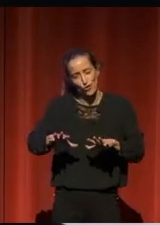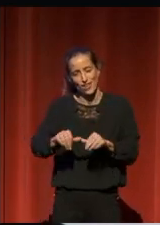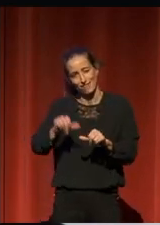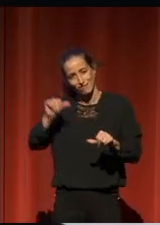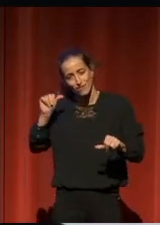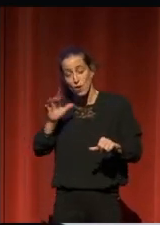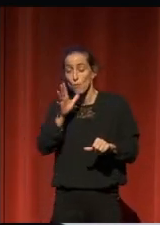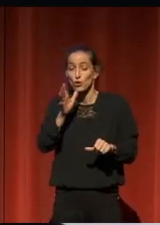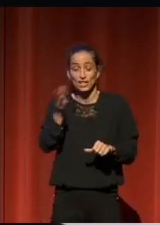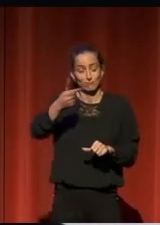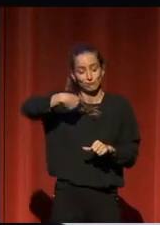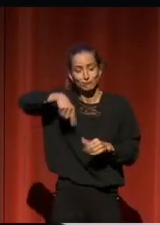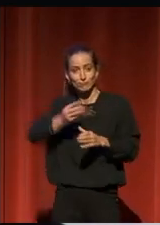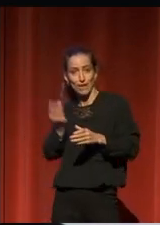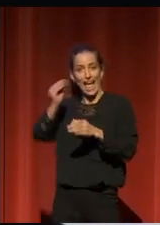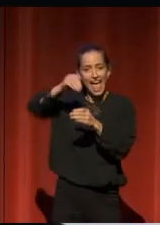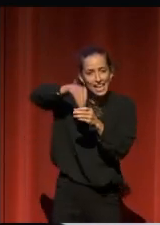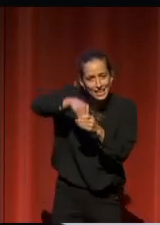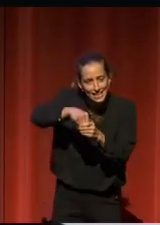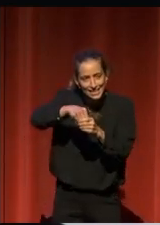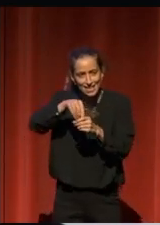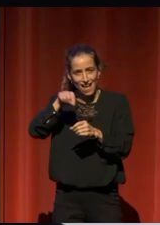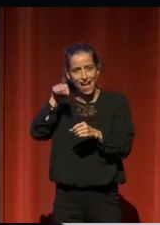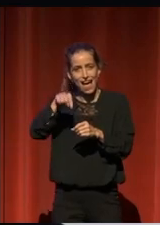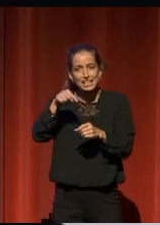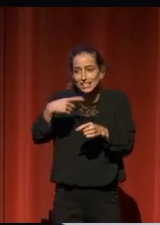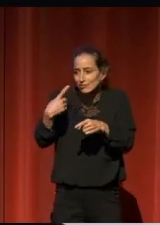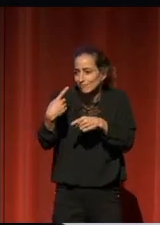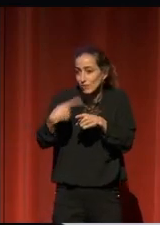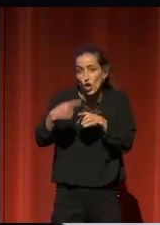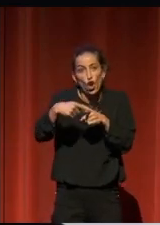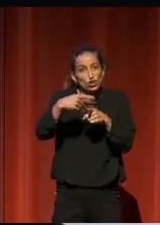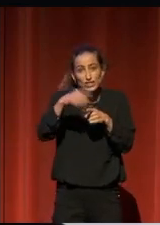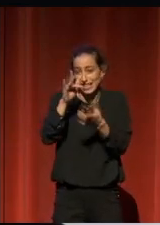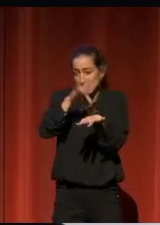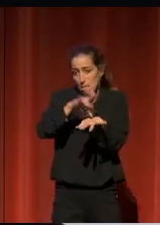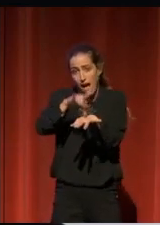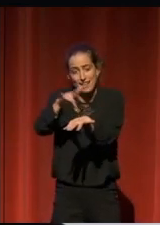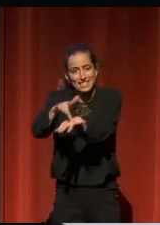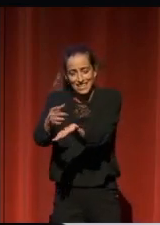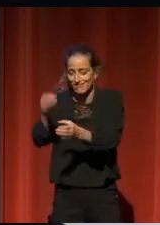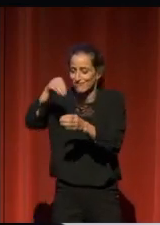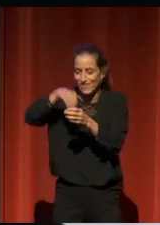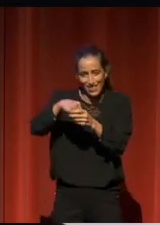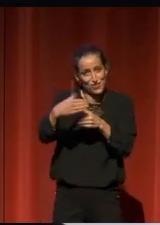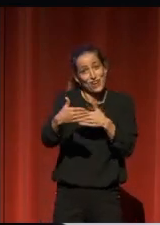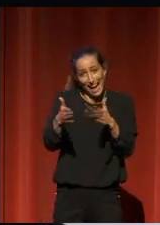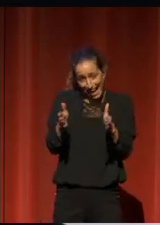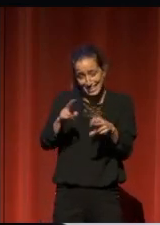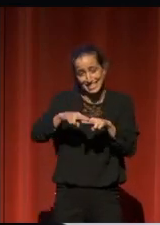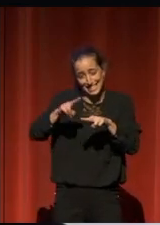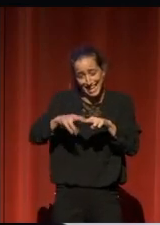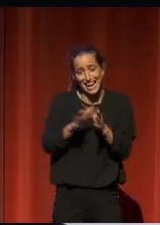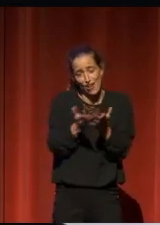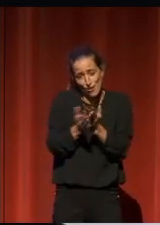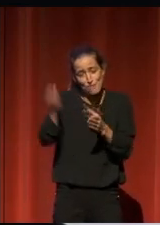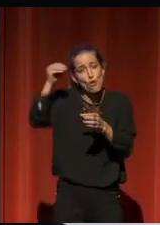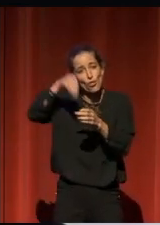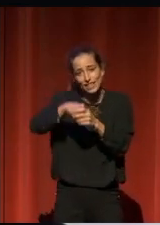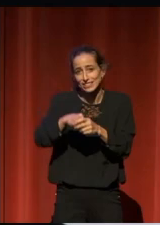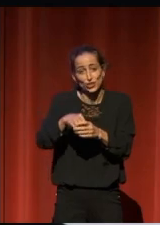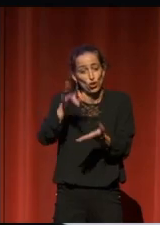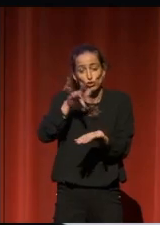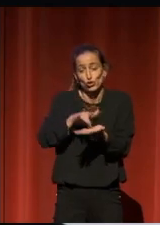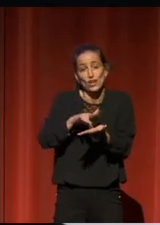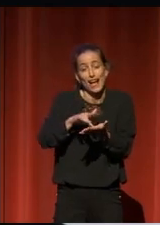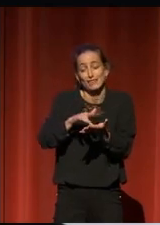en ellas. Está nuestro acontecer desde que fuimos concebidos como